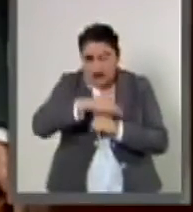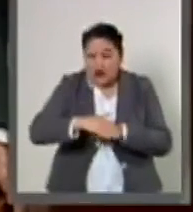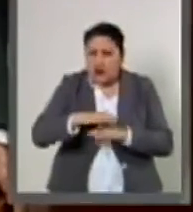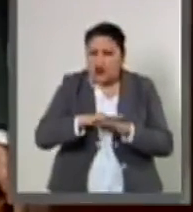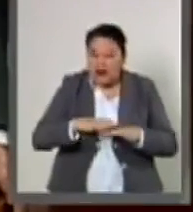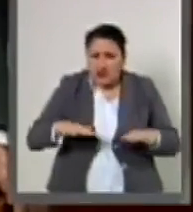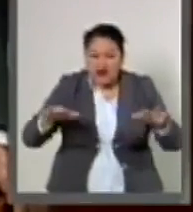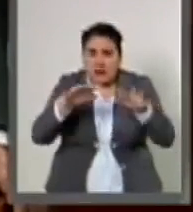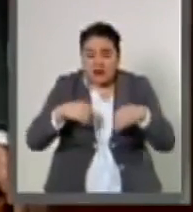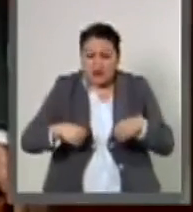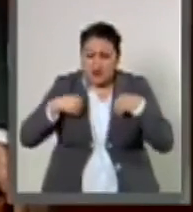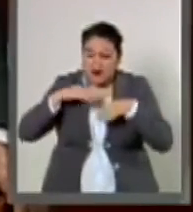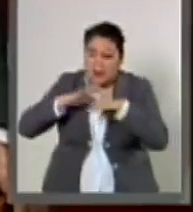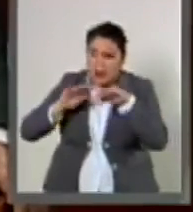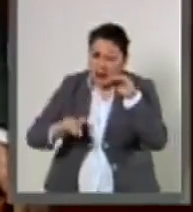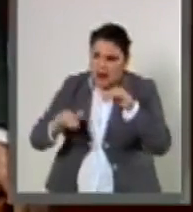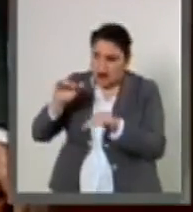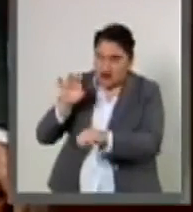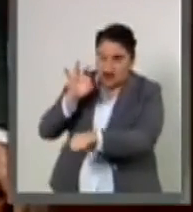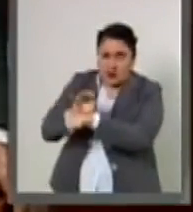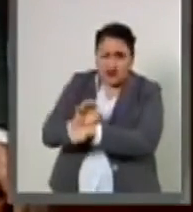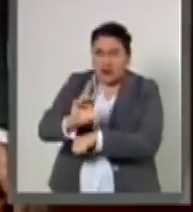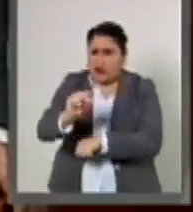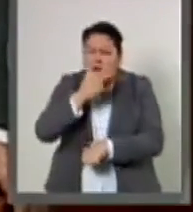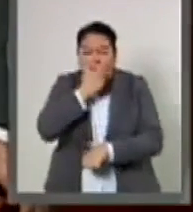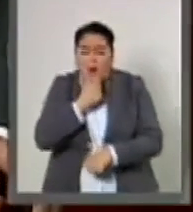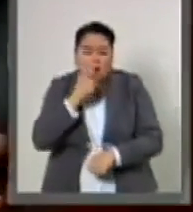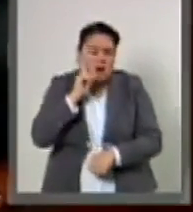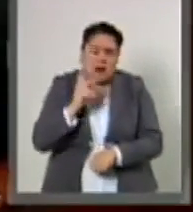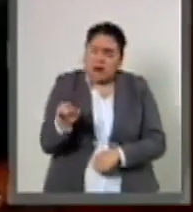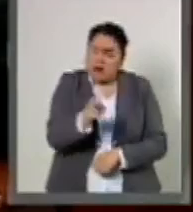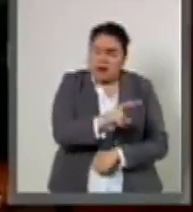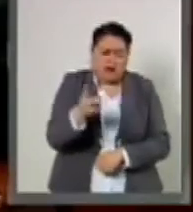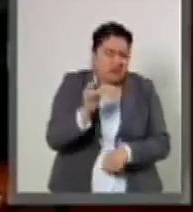condiciones para uno de los géneros, sino para ambos. Se debe